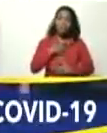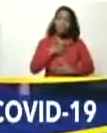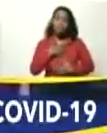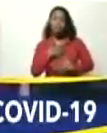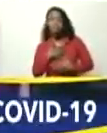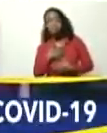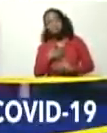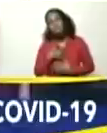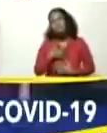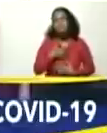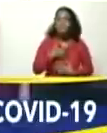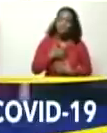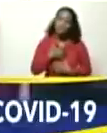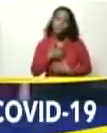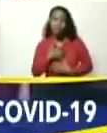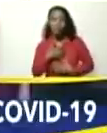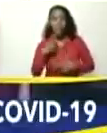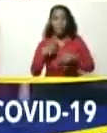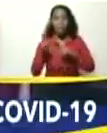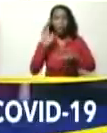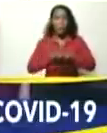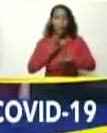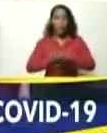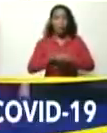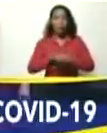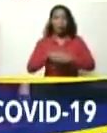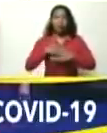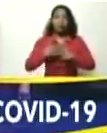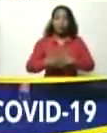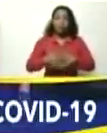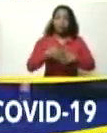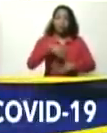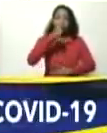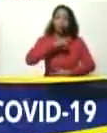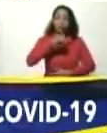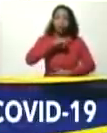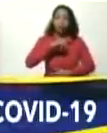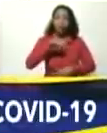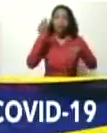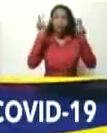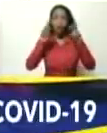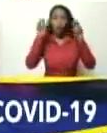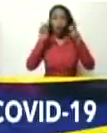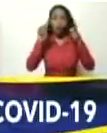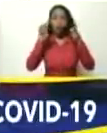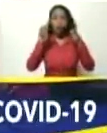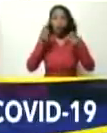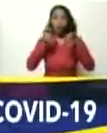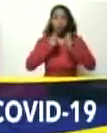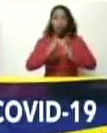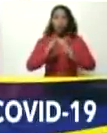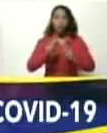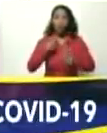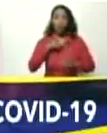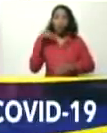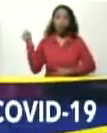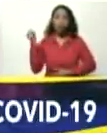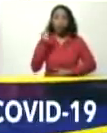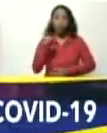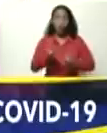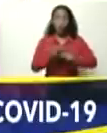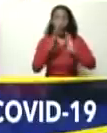la pasan de manera llevadera. Y además con los nuevos tratamientos que hemos traído del